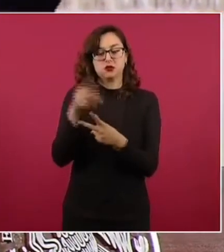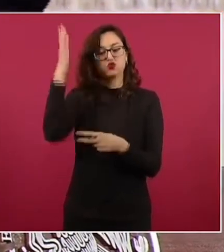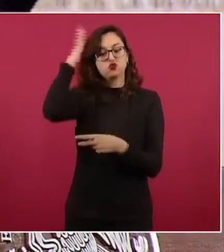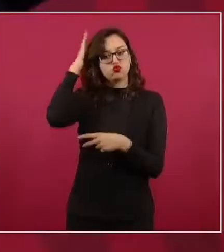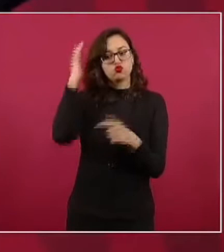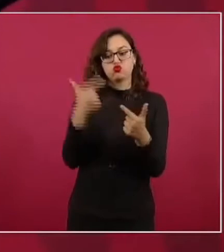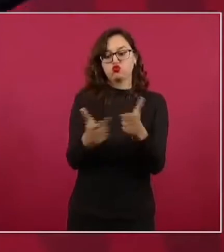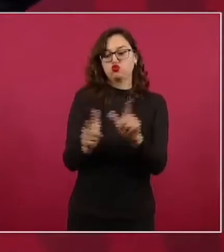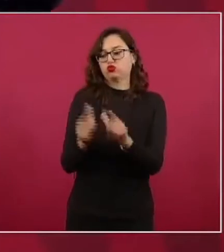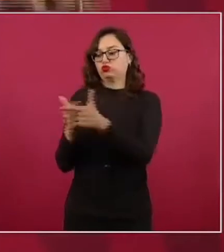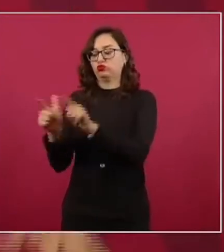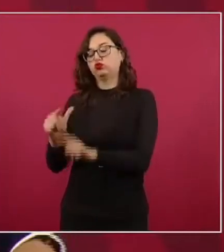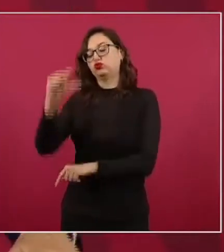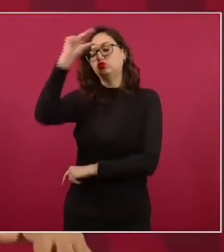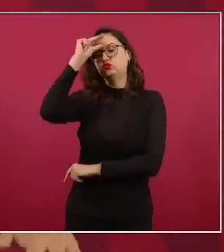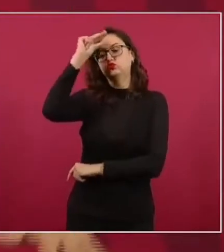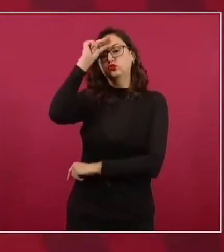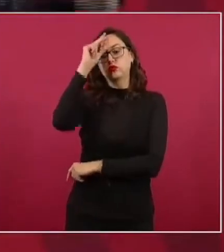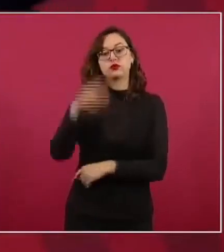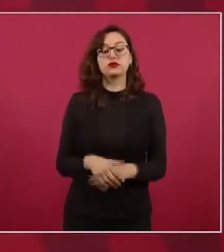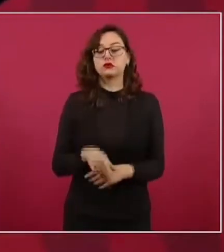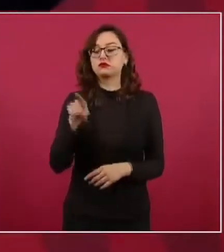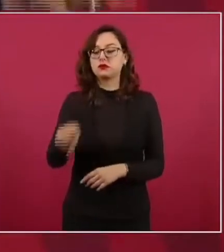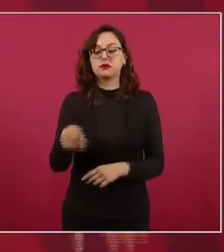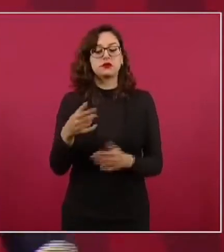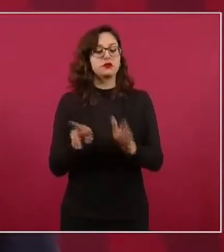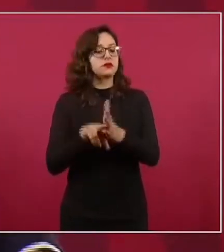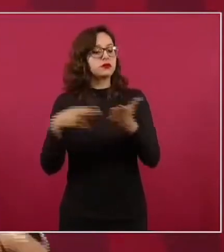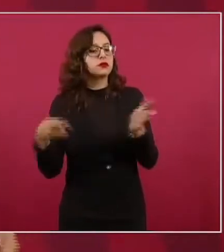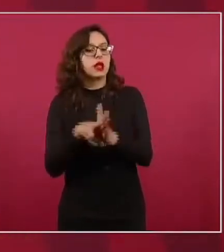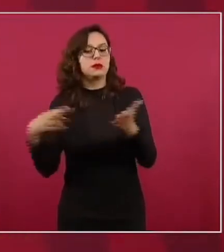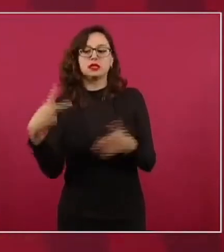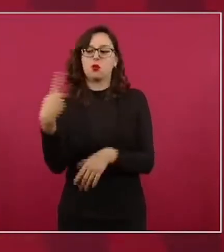Les compraban en el gobierno todas las revistas,